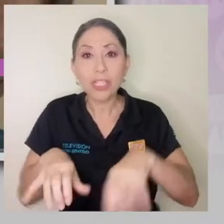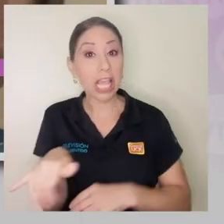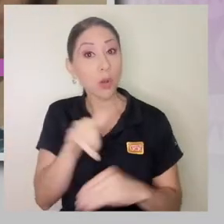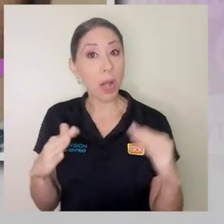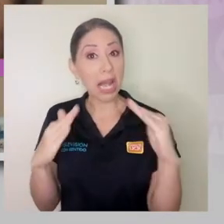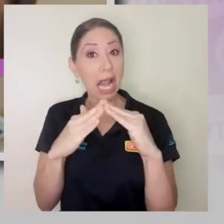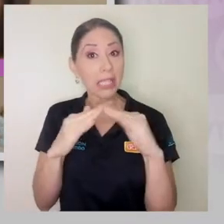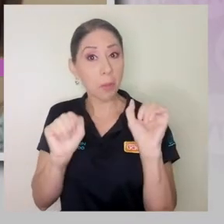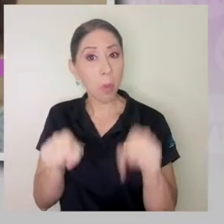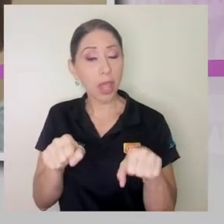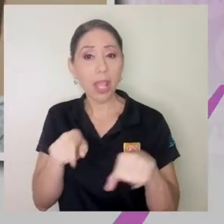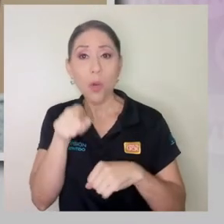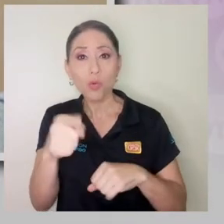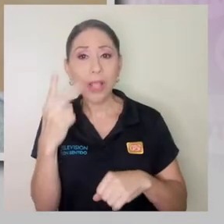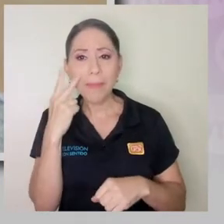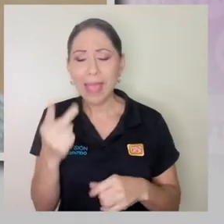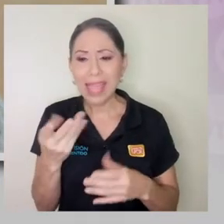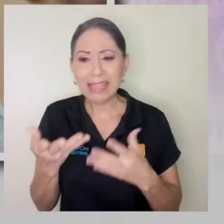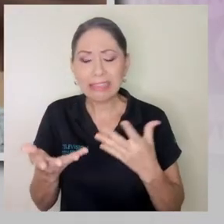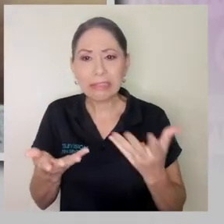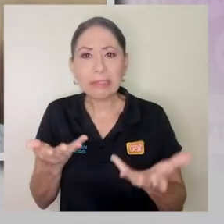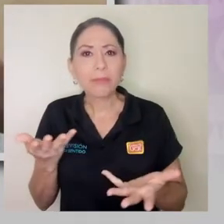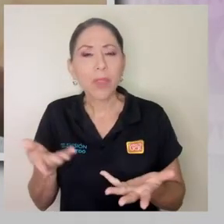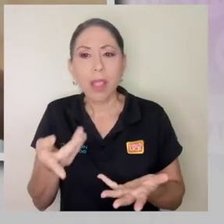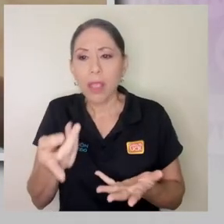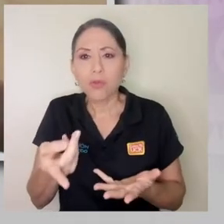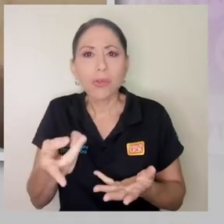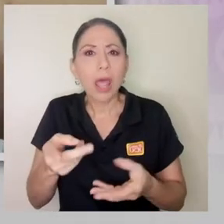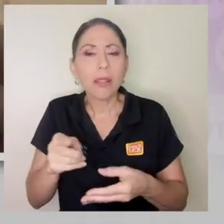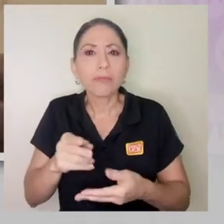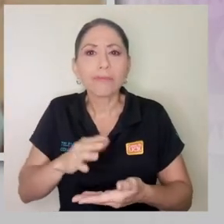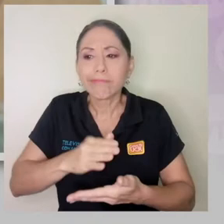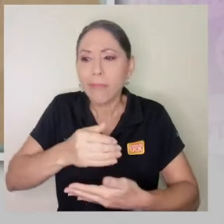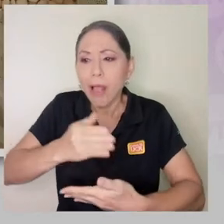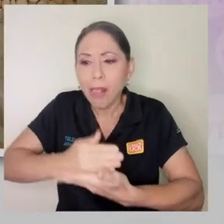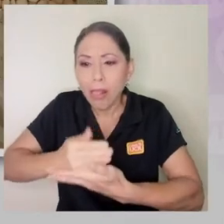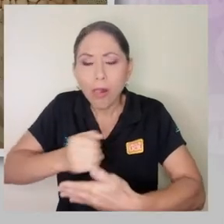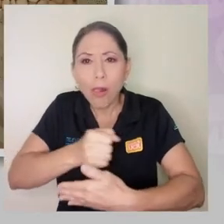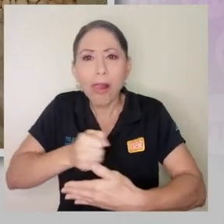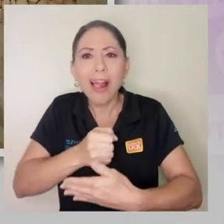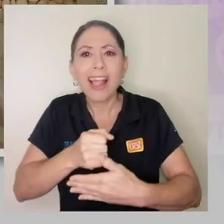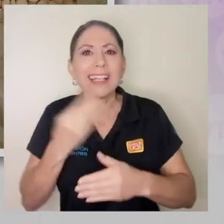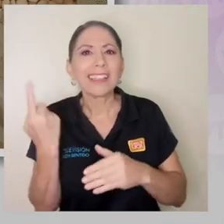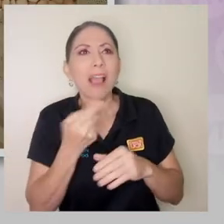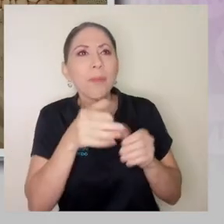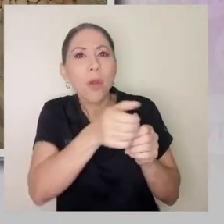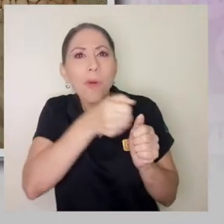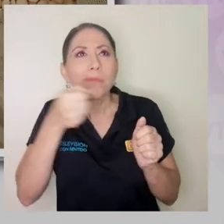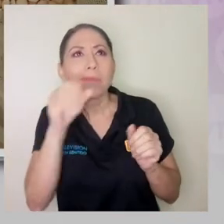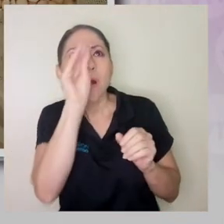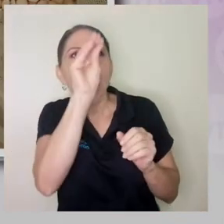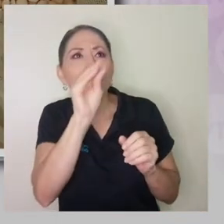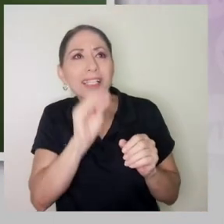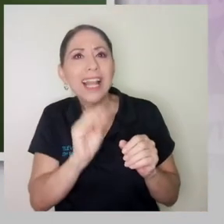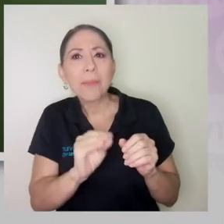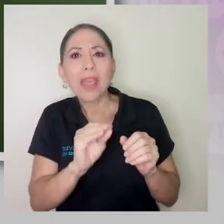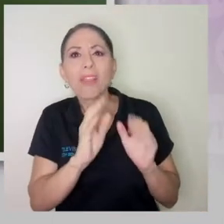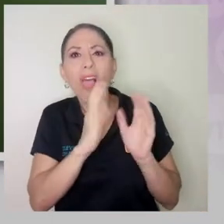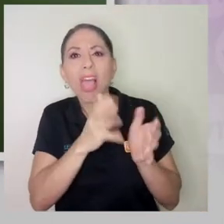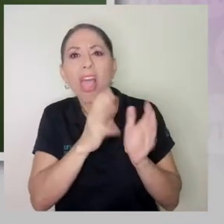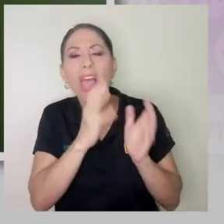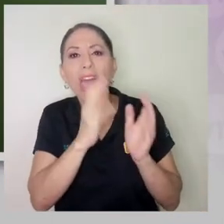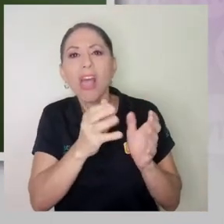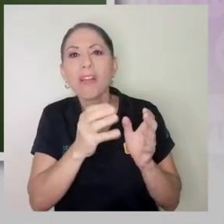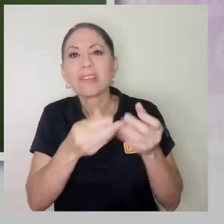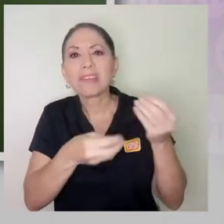casa, claramente, ¿verdad? Si usted ve que lo que más se le desperdicia es en la parte de almacenamiento, entonces usted tiene que